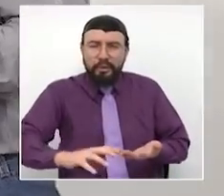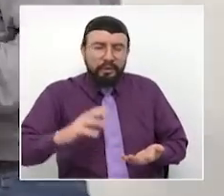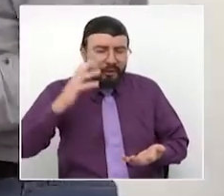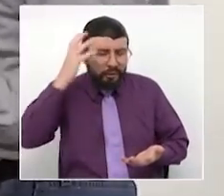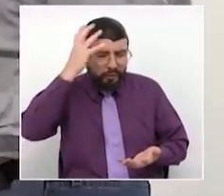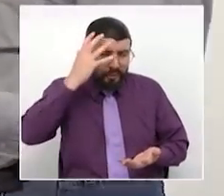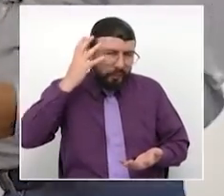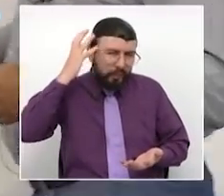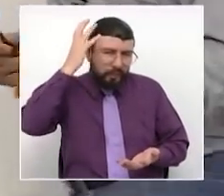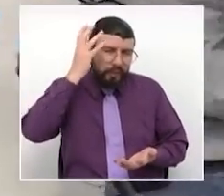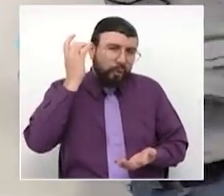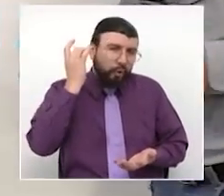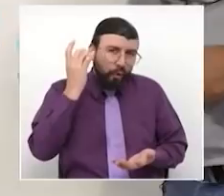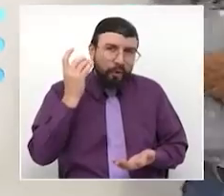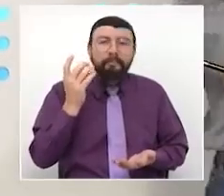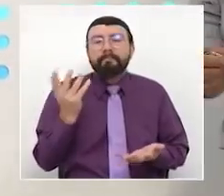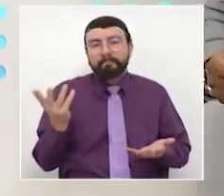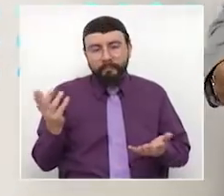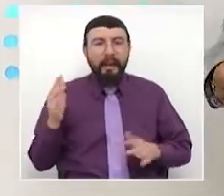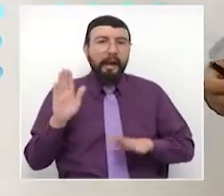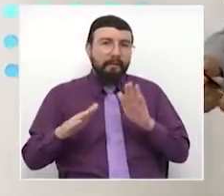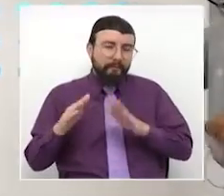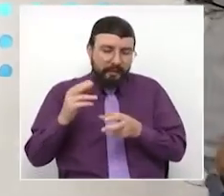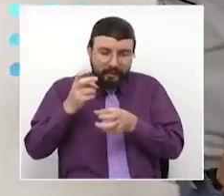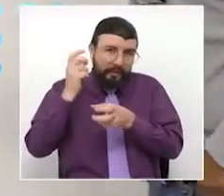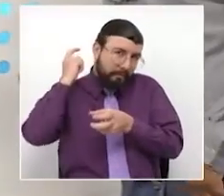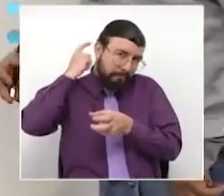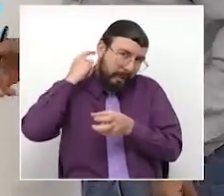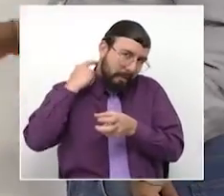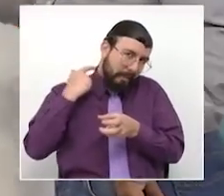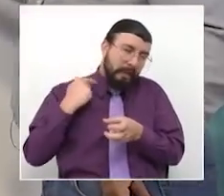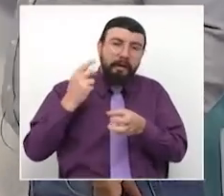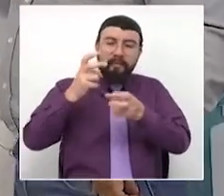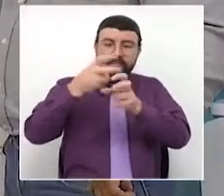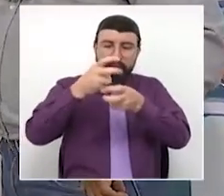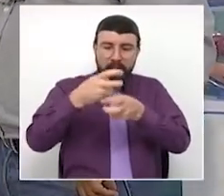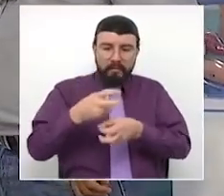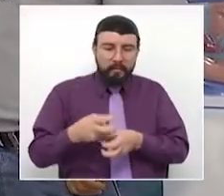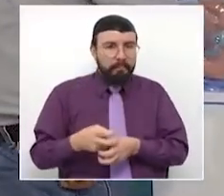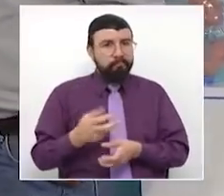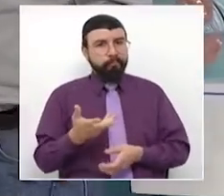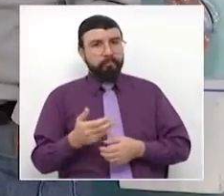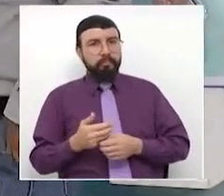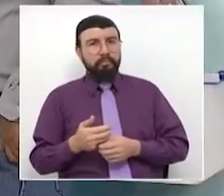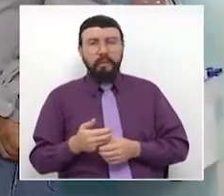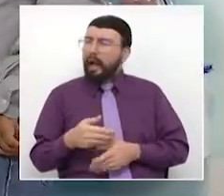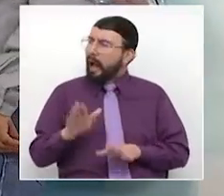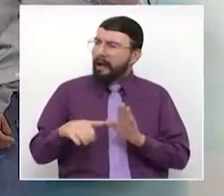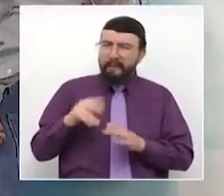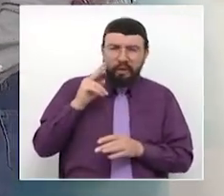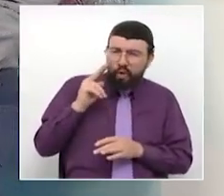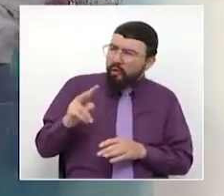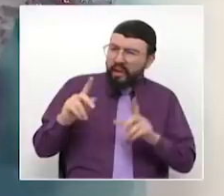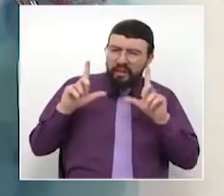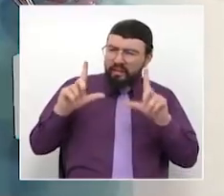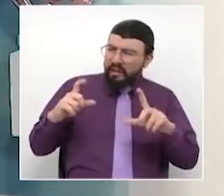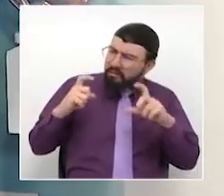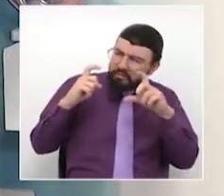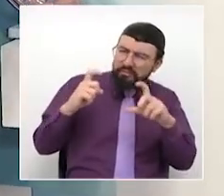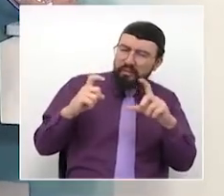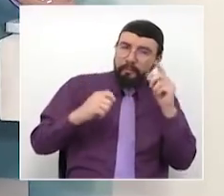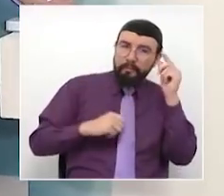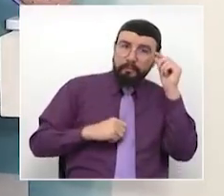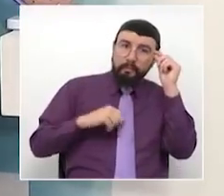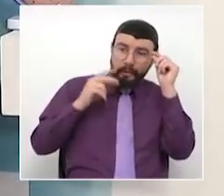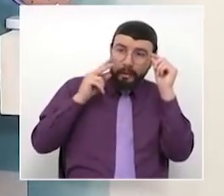cabeza, toda esa serie de manifestaciones clínicas que pasan. Hay cosas que no se ven en la radiografía. Ustedes ven esta imagen